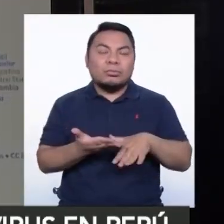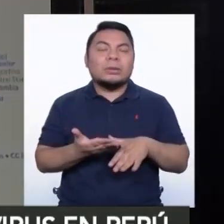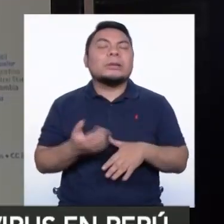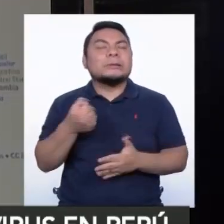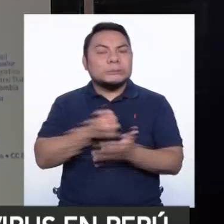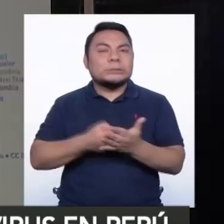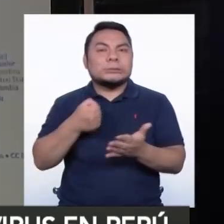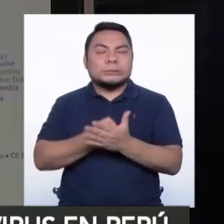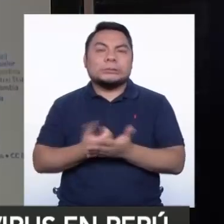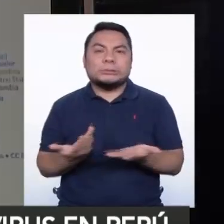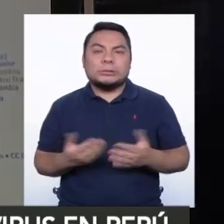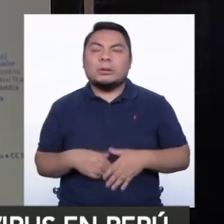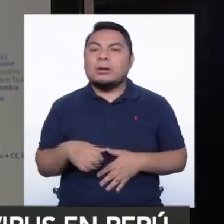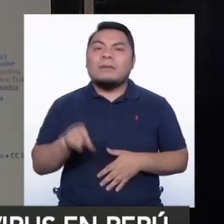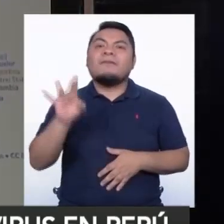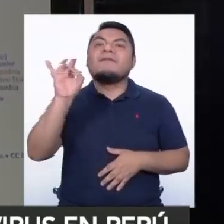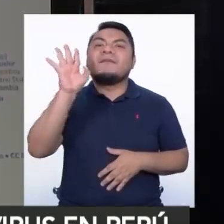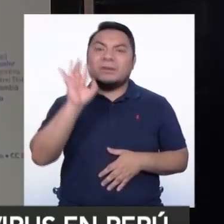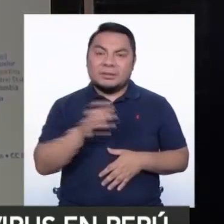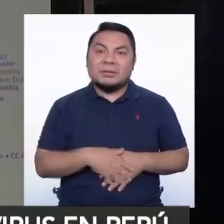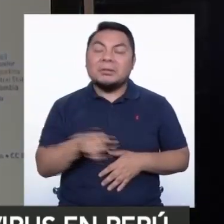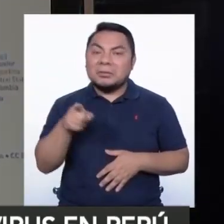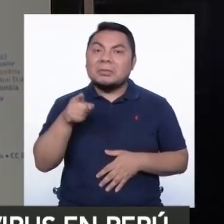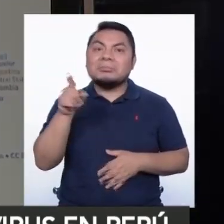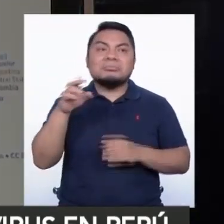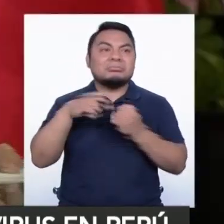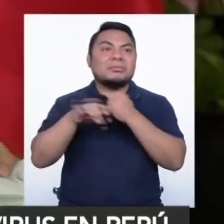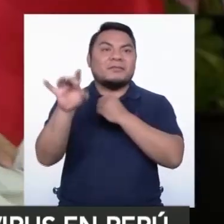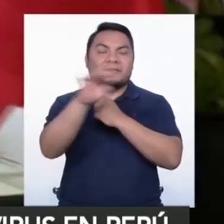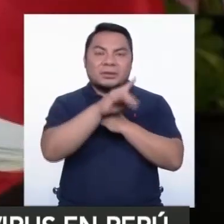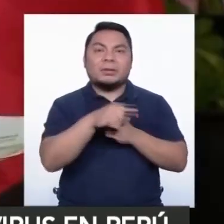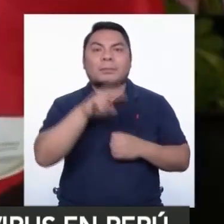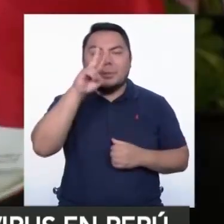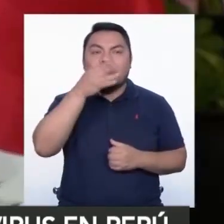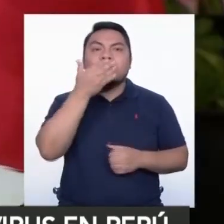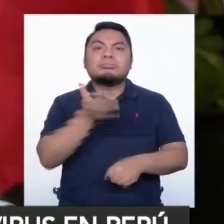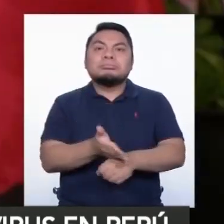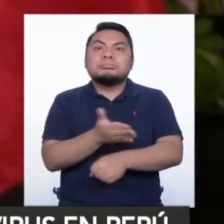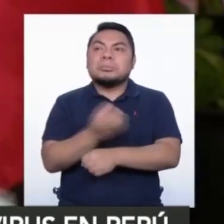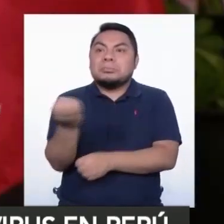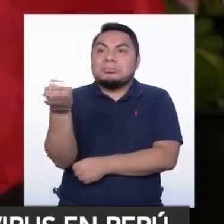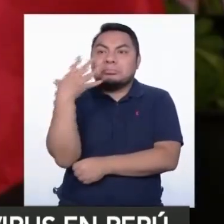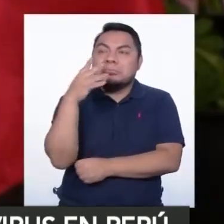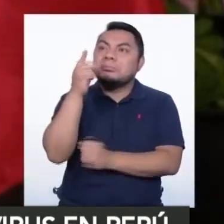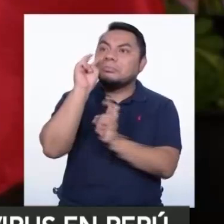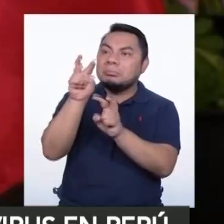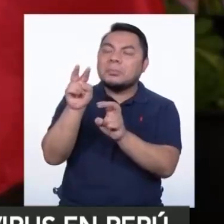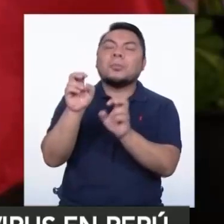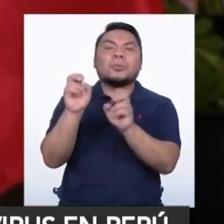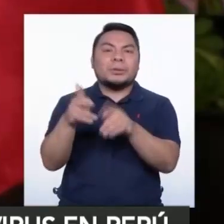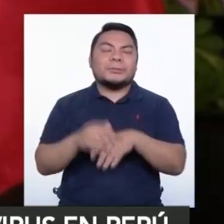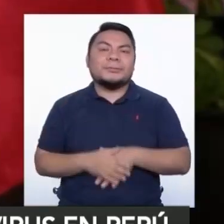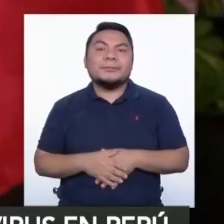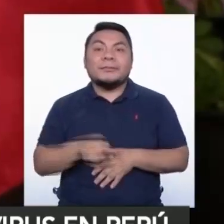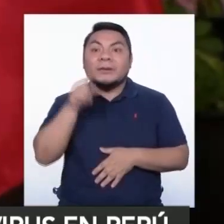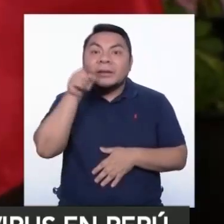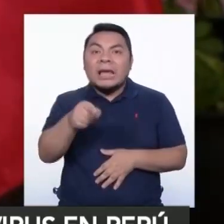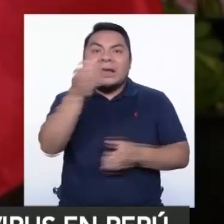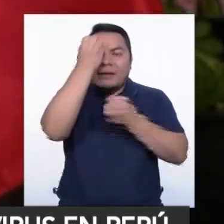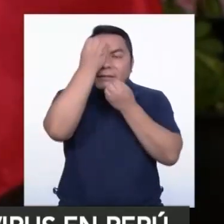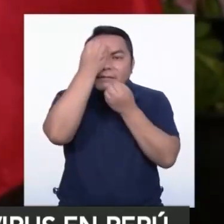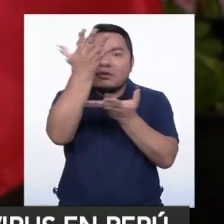sea como otras realidades, que es lo que queremos evitar, ¿no? Eso es la información a manera